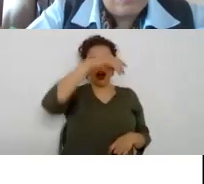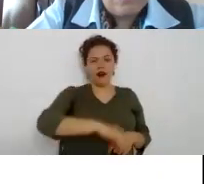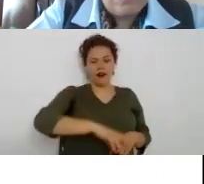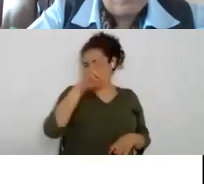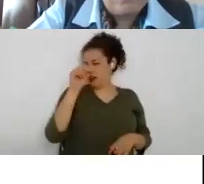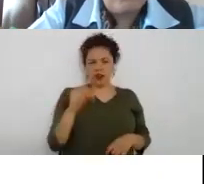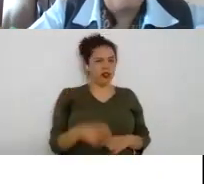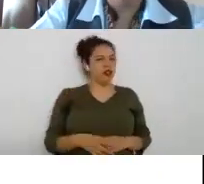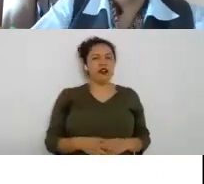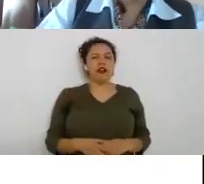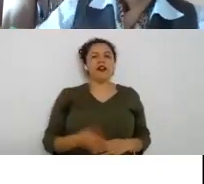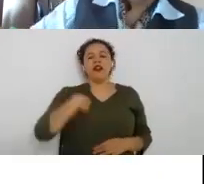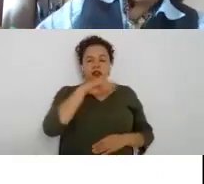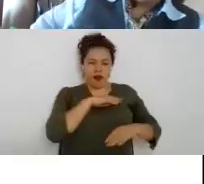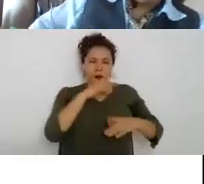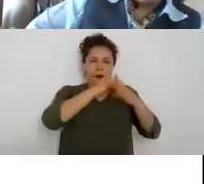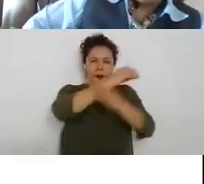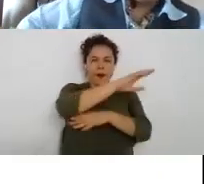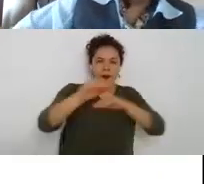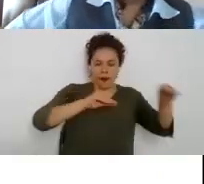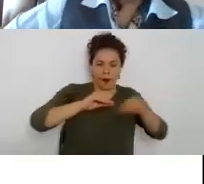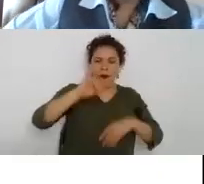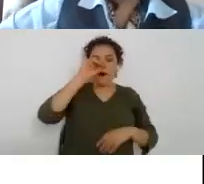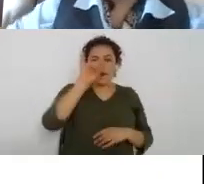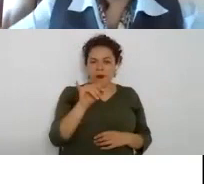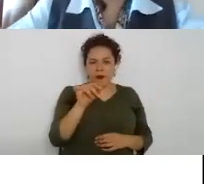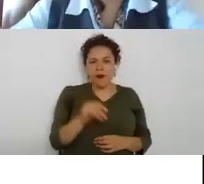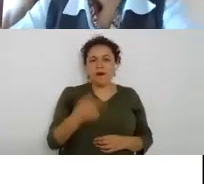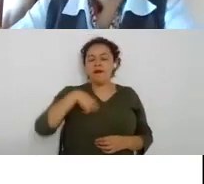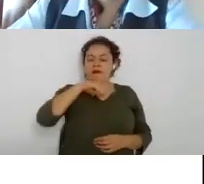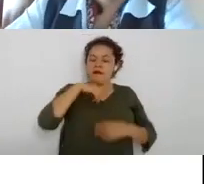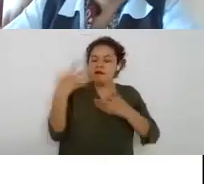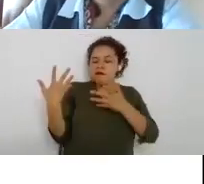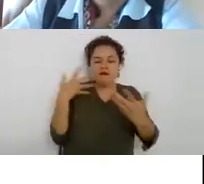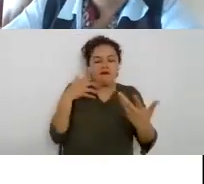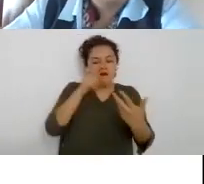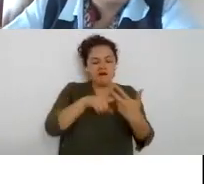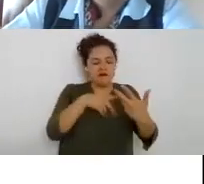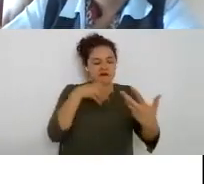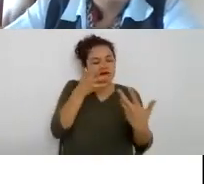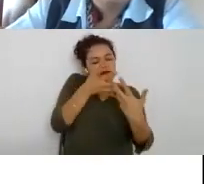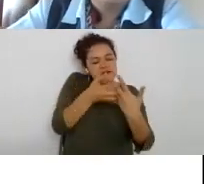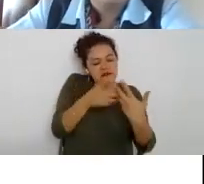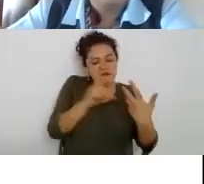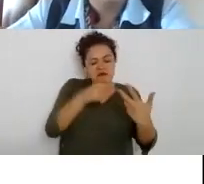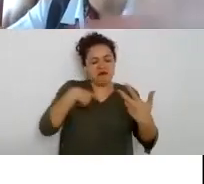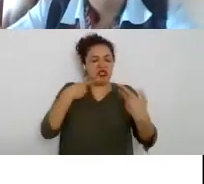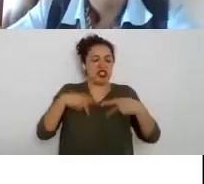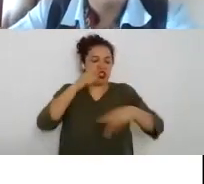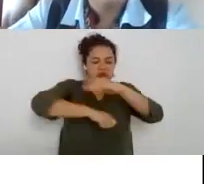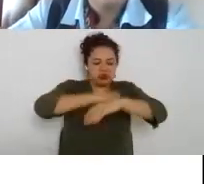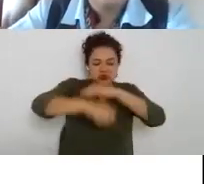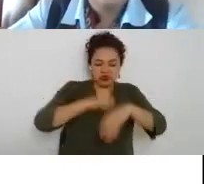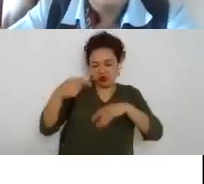es, sin mover el brazo, si el brazo está en el suelo, ahí yo me adapto y vendo. ¿Por qué? Porque ahí estoy moviendo menos el brazo,